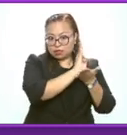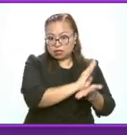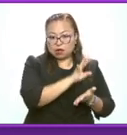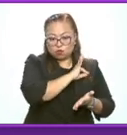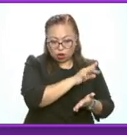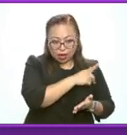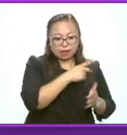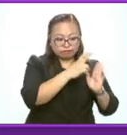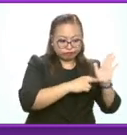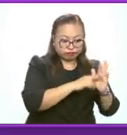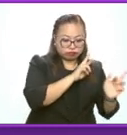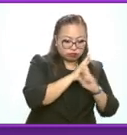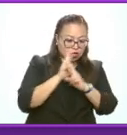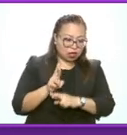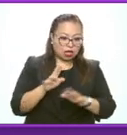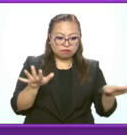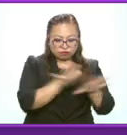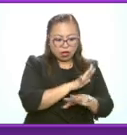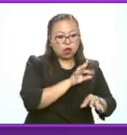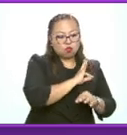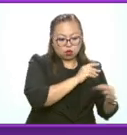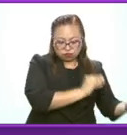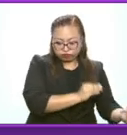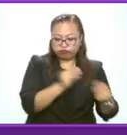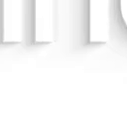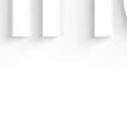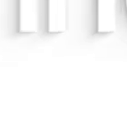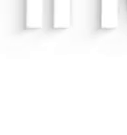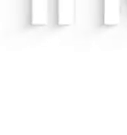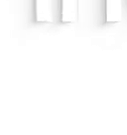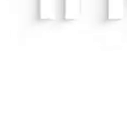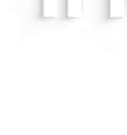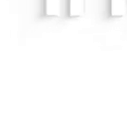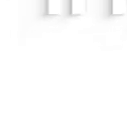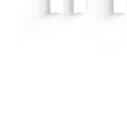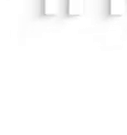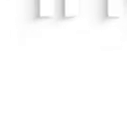que proporcione al particular los documentos que den atención